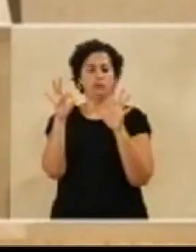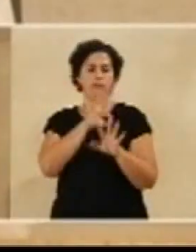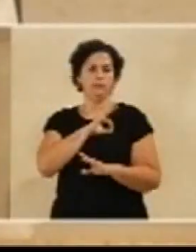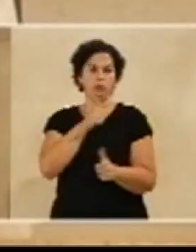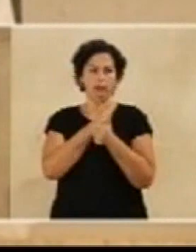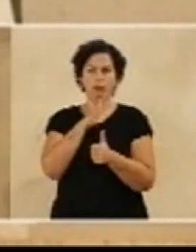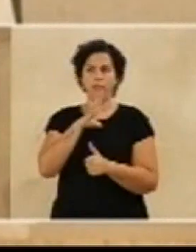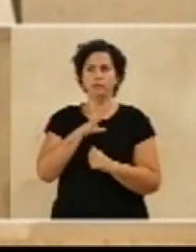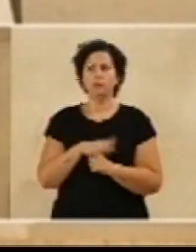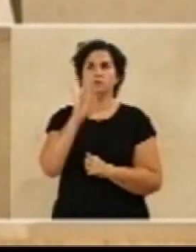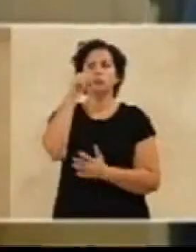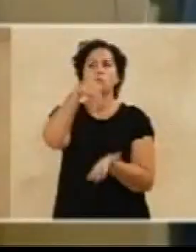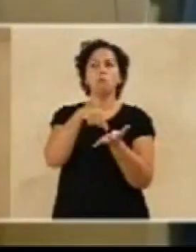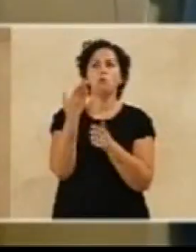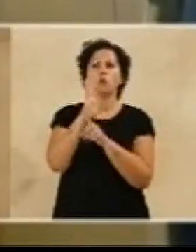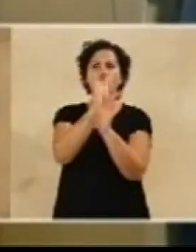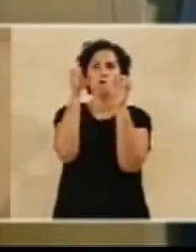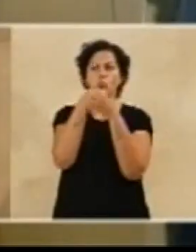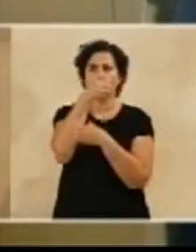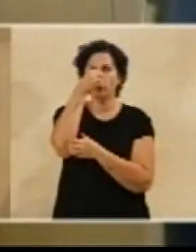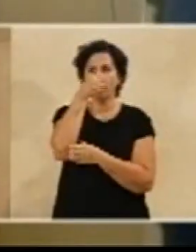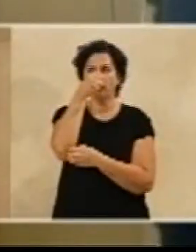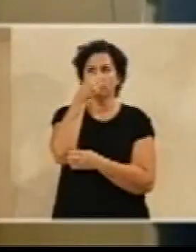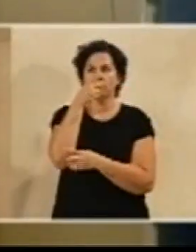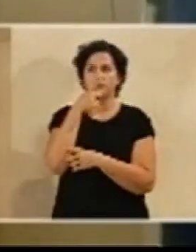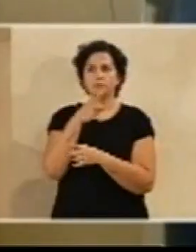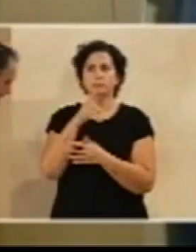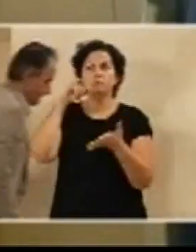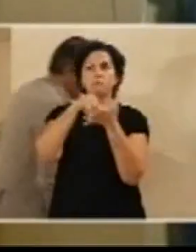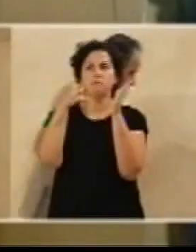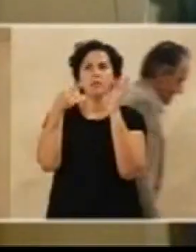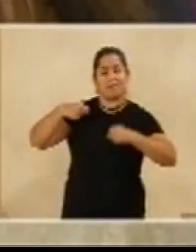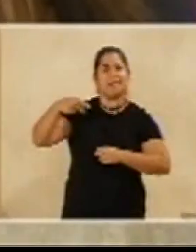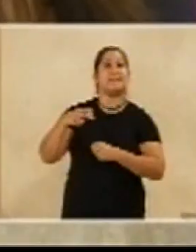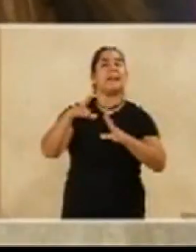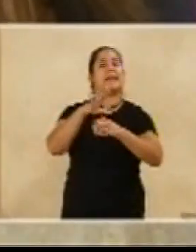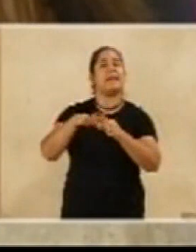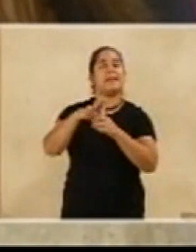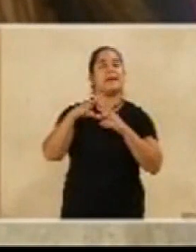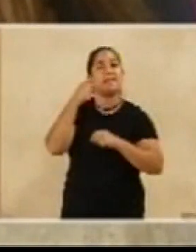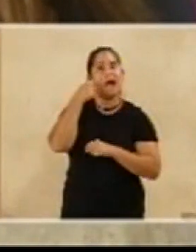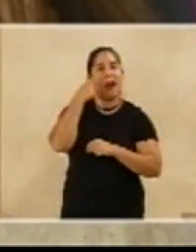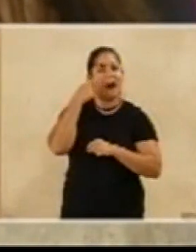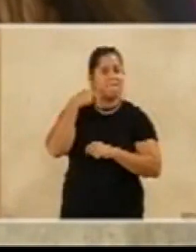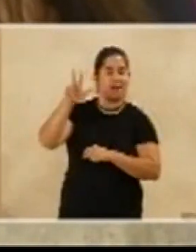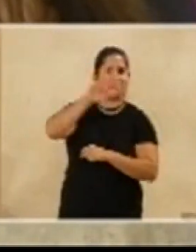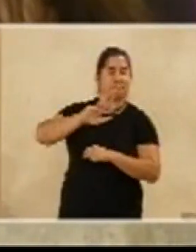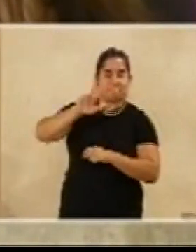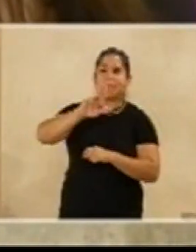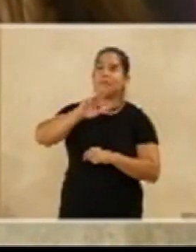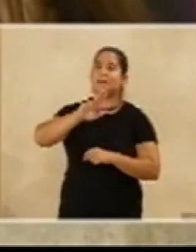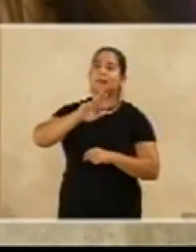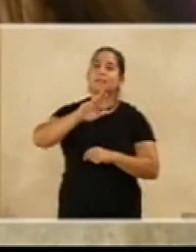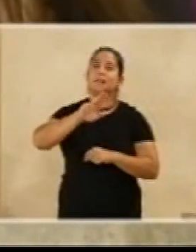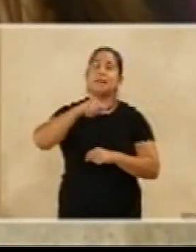ha aprobado por unanimidad solicitar a UNED renovar el reconocimiento de Almería como ciudad amiga de la infancia y